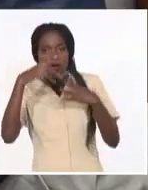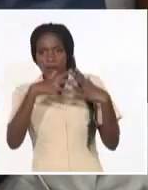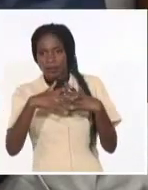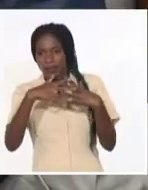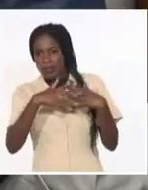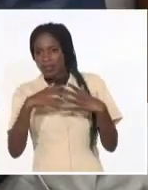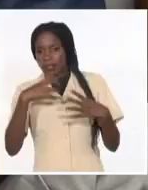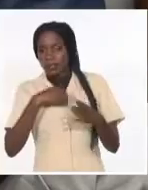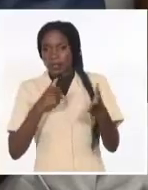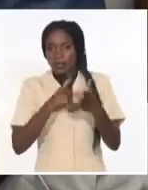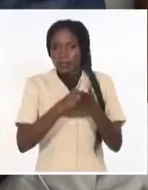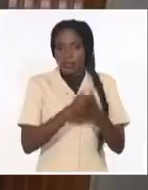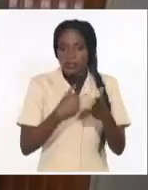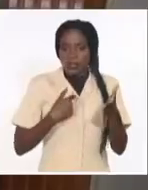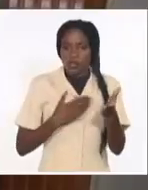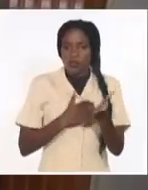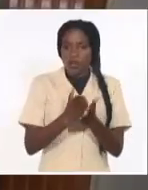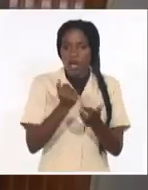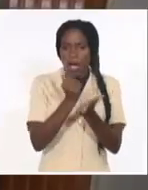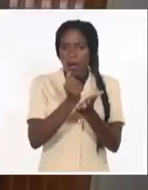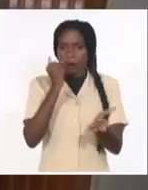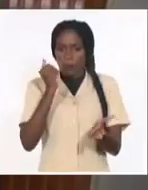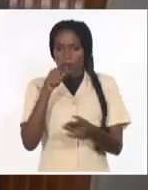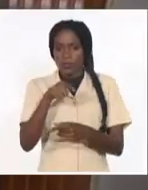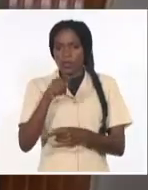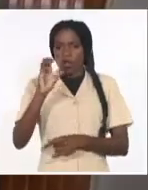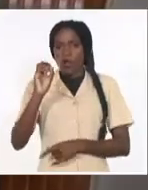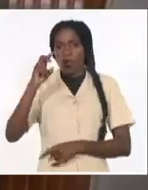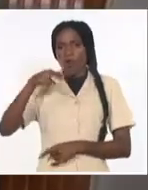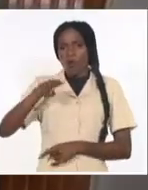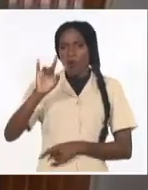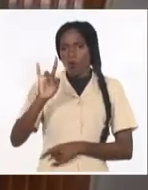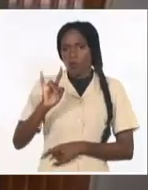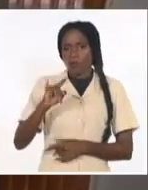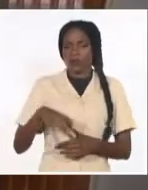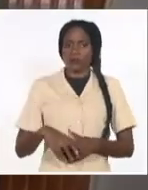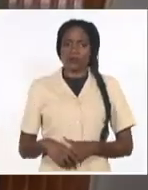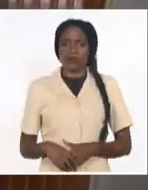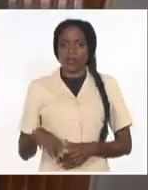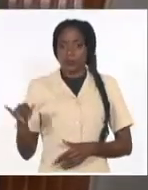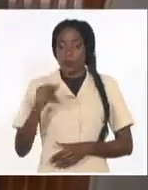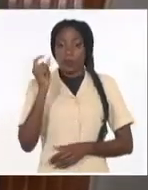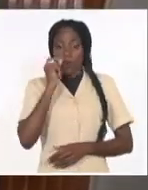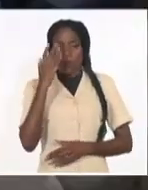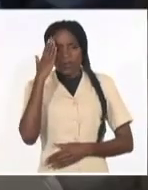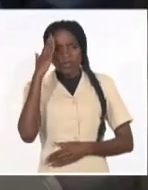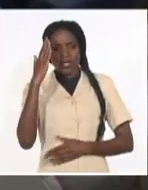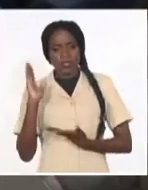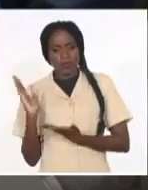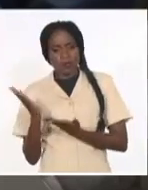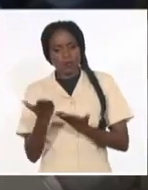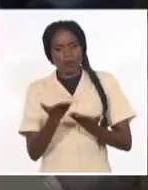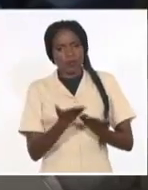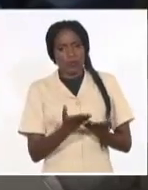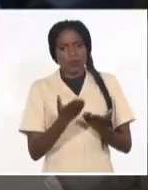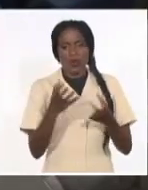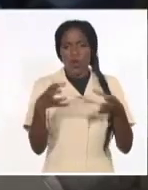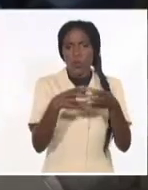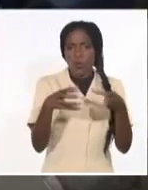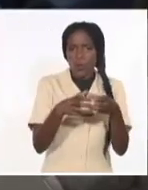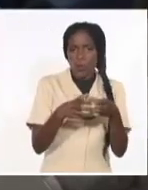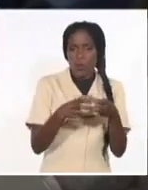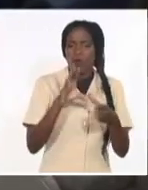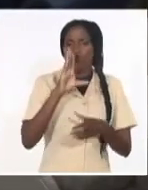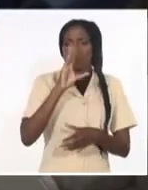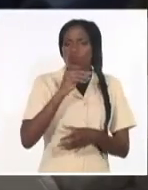en la Asamblea General de la ONU. Por su parte, Xi Taifeng agradeció el recibimiento dispensado a su delegación y transmitió